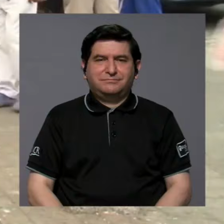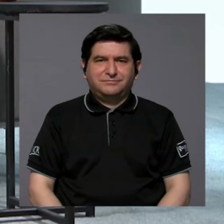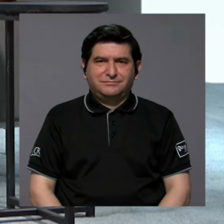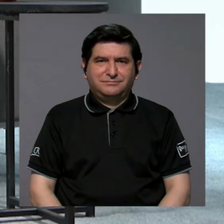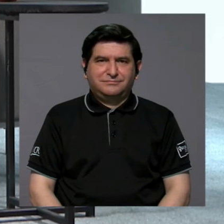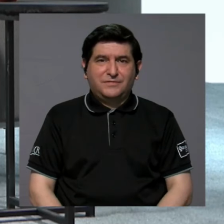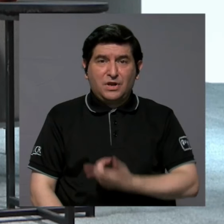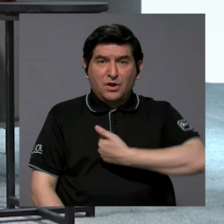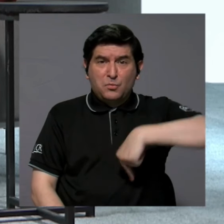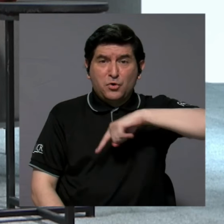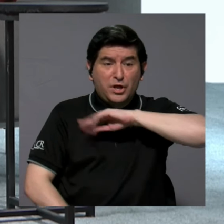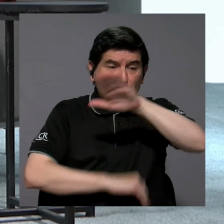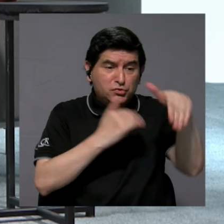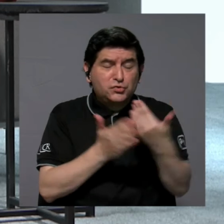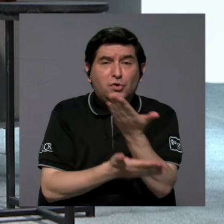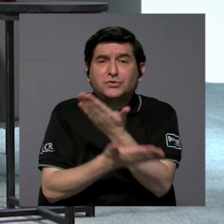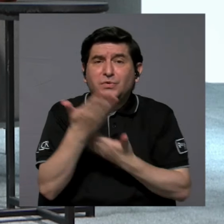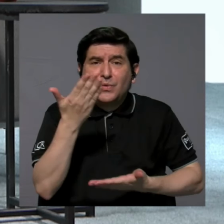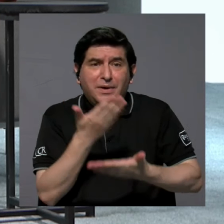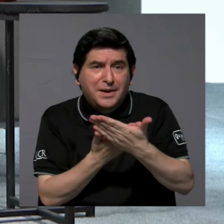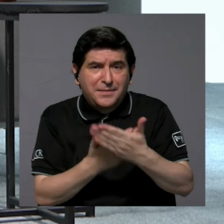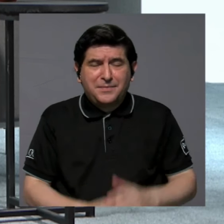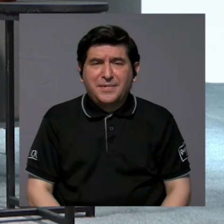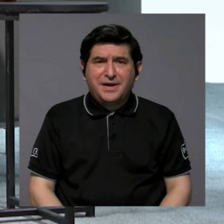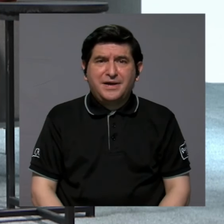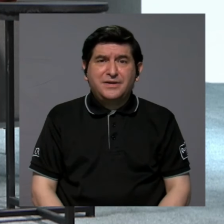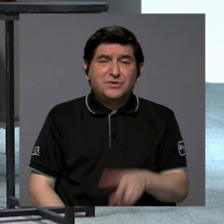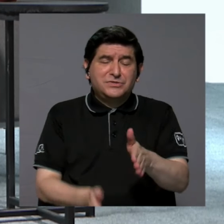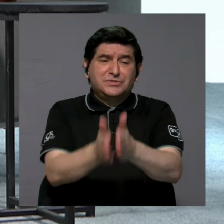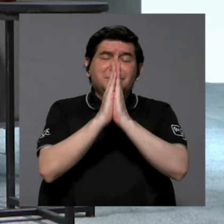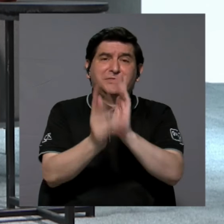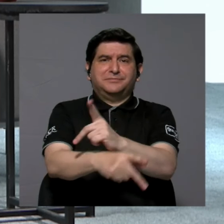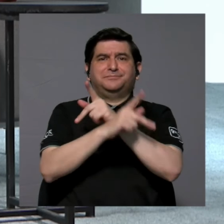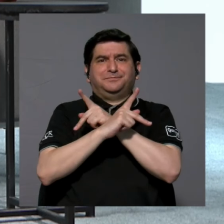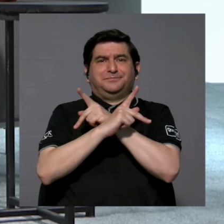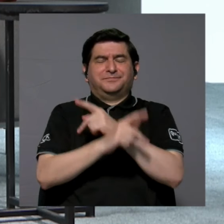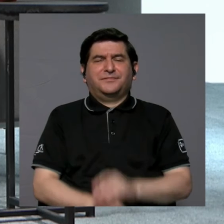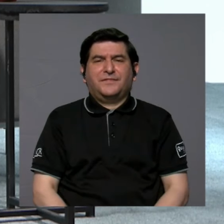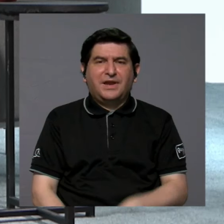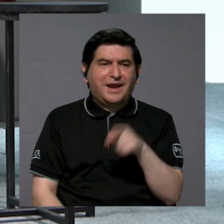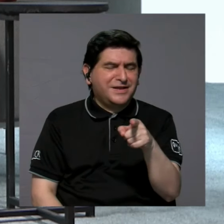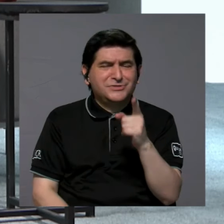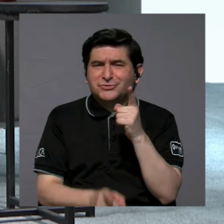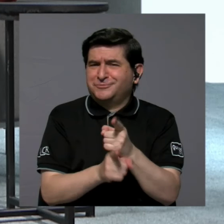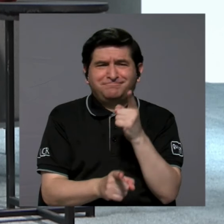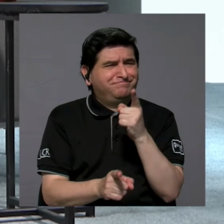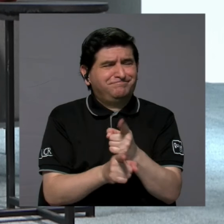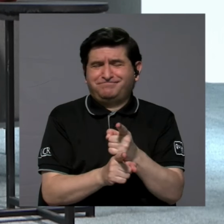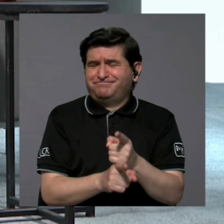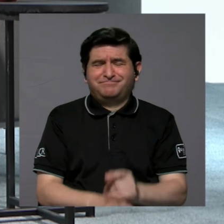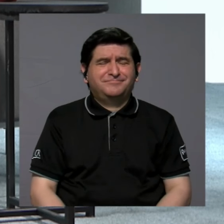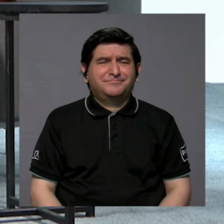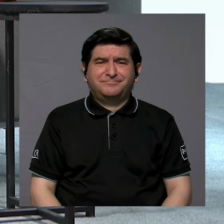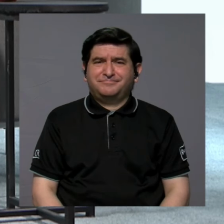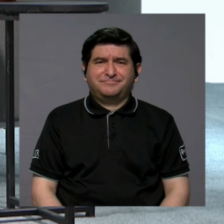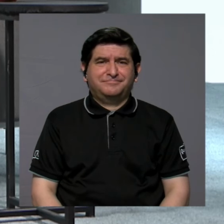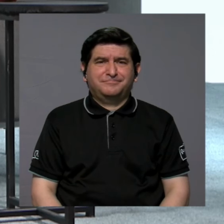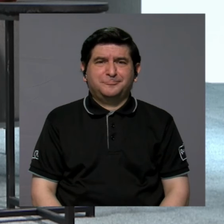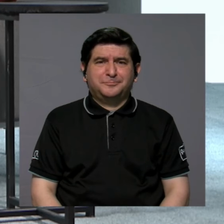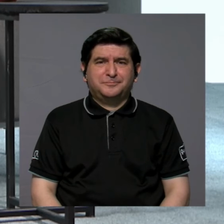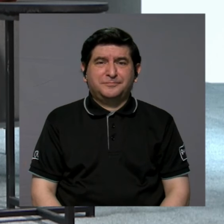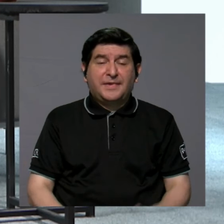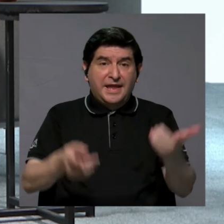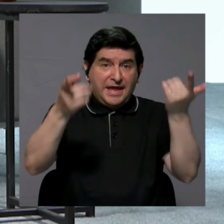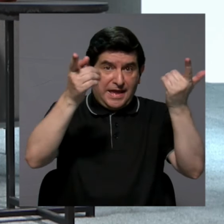¿verdad? Porque estamos dejando todo en manos del recurso de amparo. Y esto no debería estar totalmente